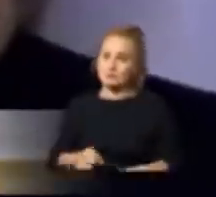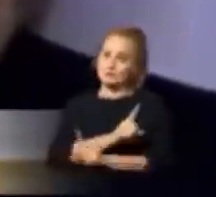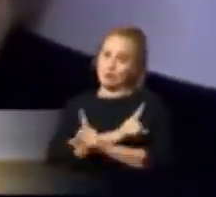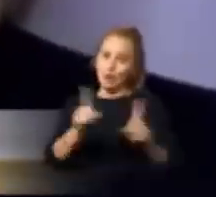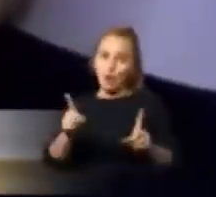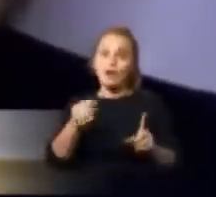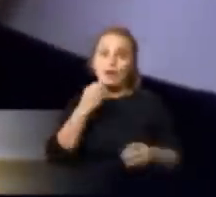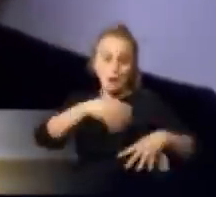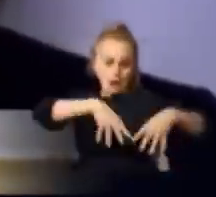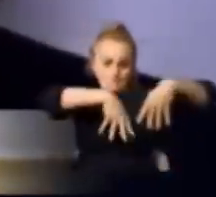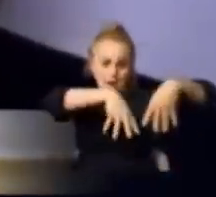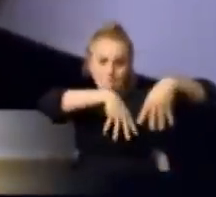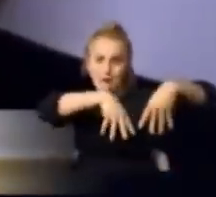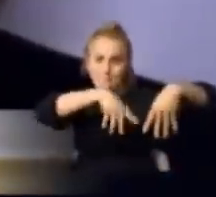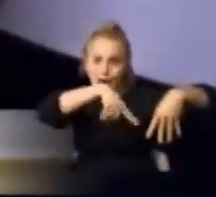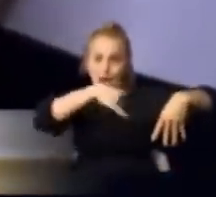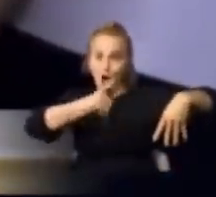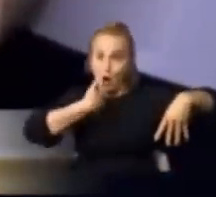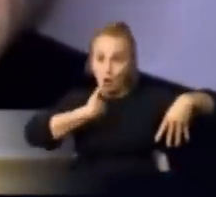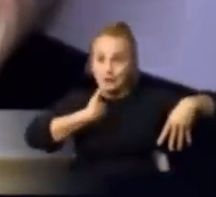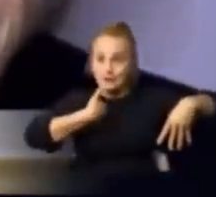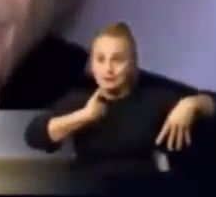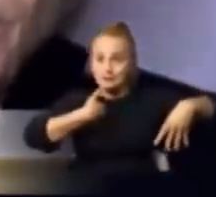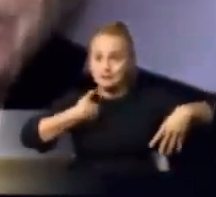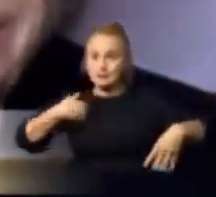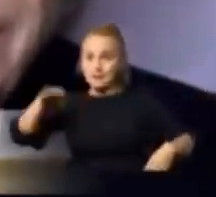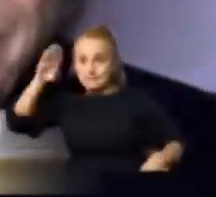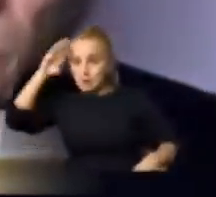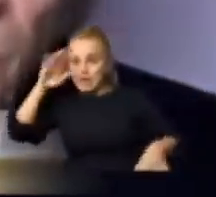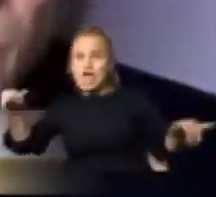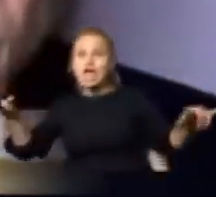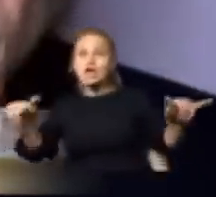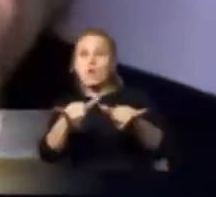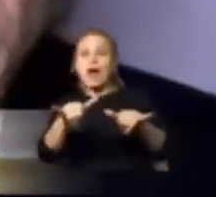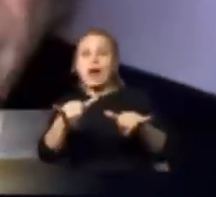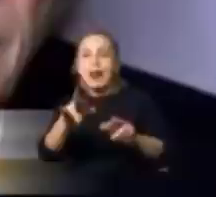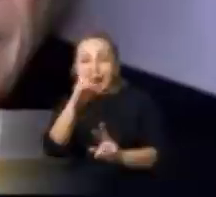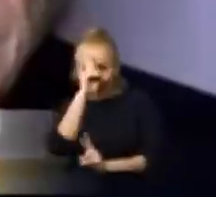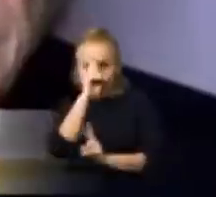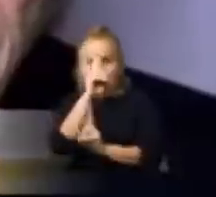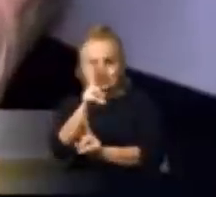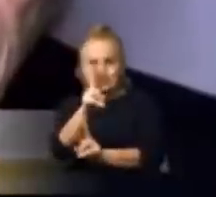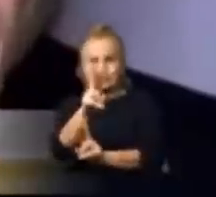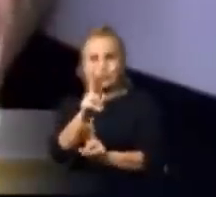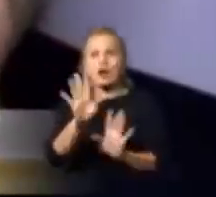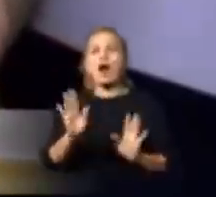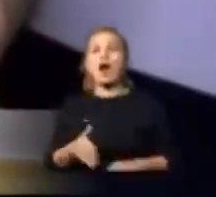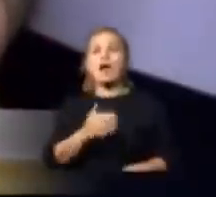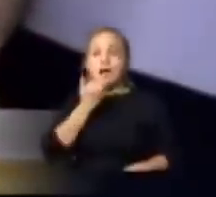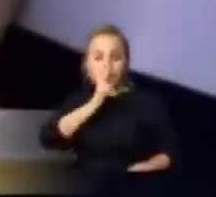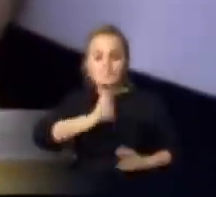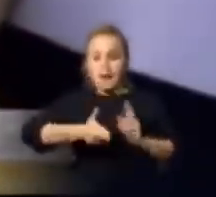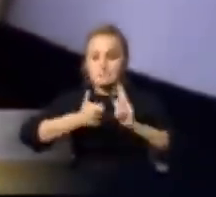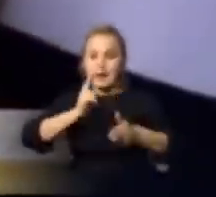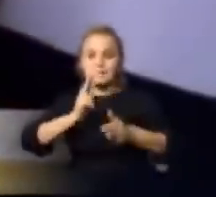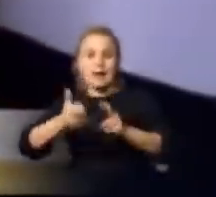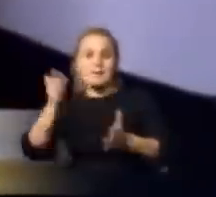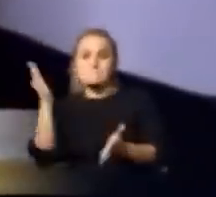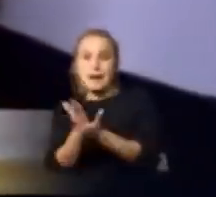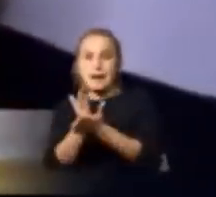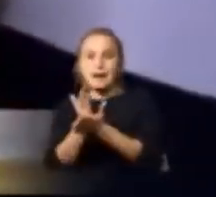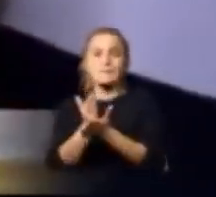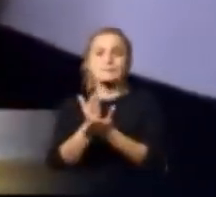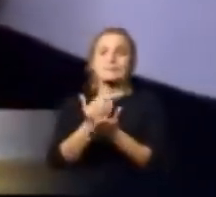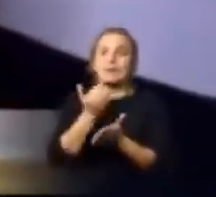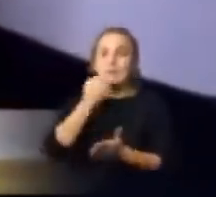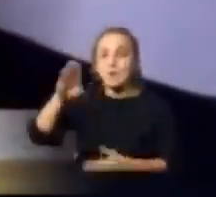pero tampoco los miembros de la fuerza pública. Y en ese sentido, entonces, repudio cualquier asesinato que se haya cometido contra